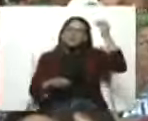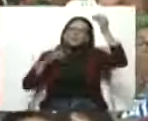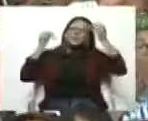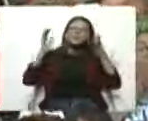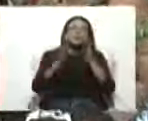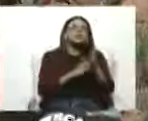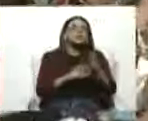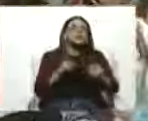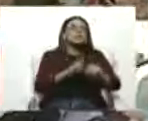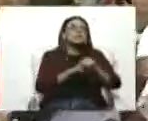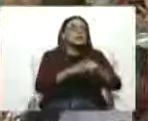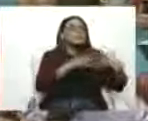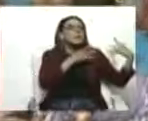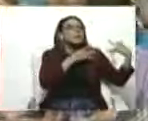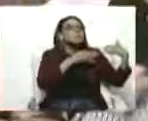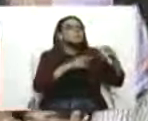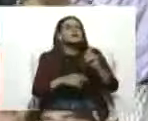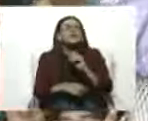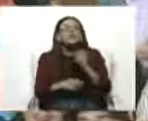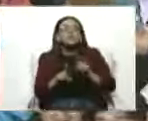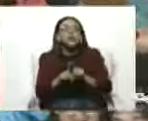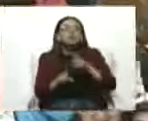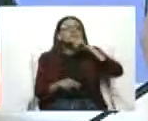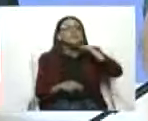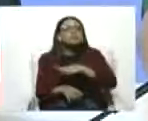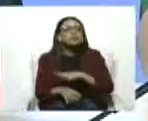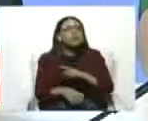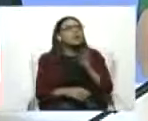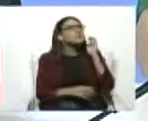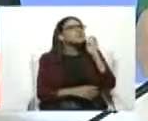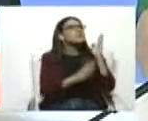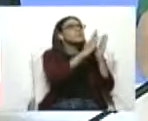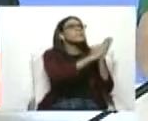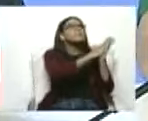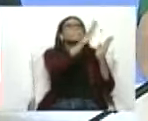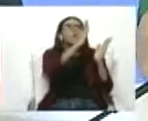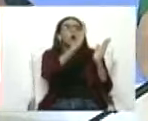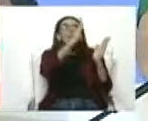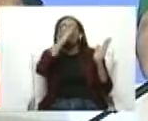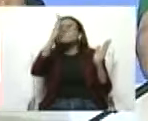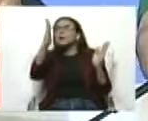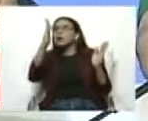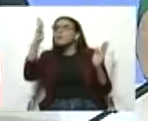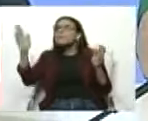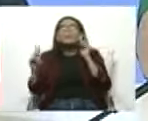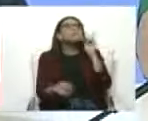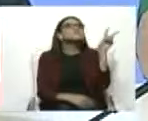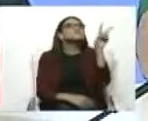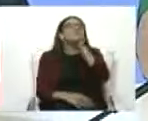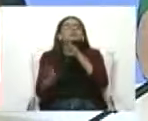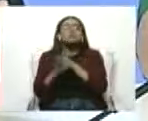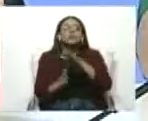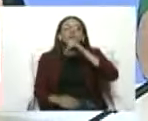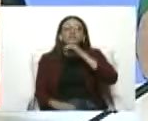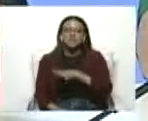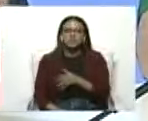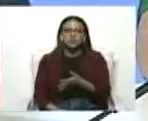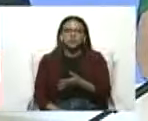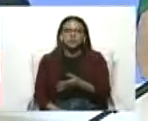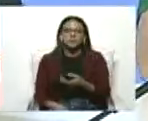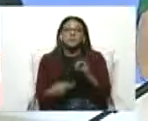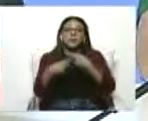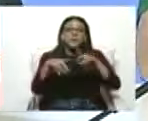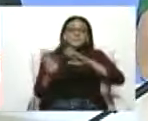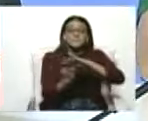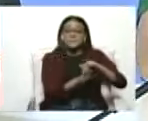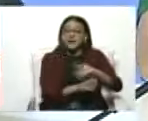futuro. No la tiene fácil la derecha, sobre todo. Ahora, la derecha no nos puede echar la culpa a nosotros de sus